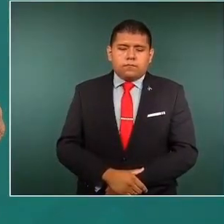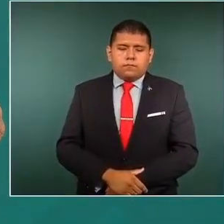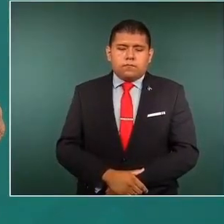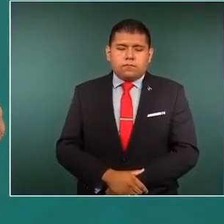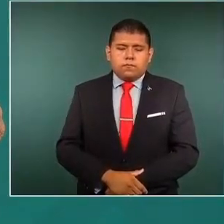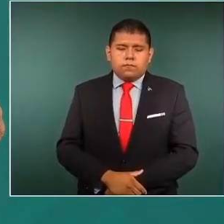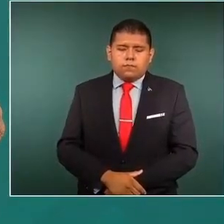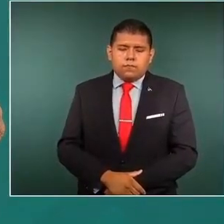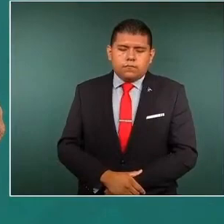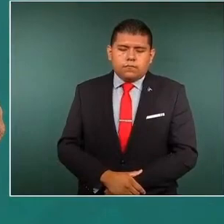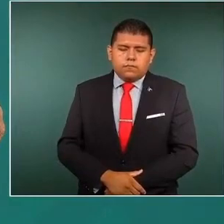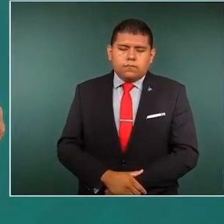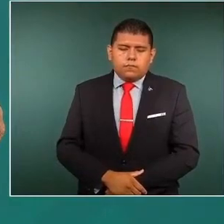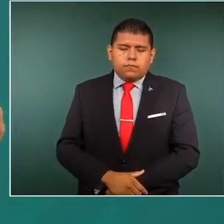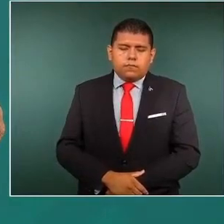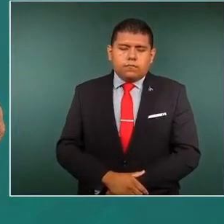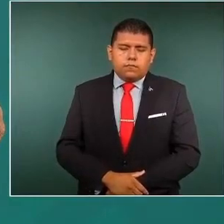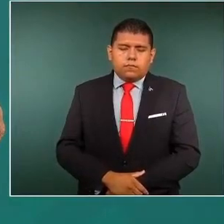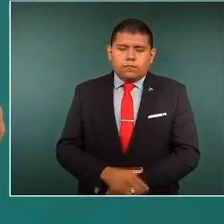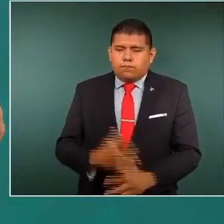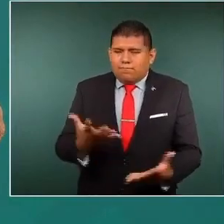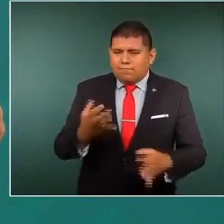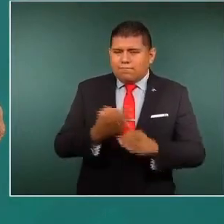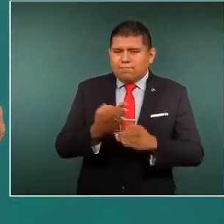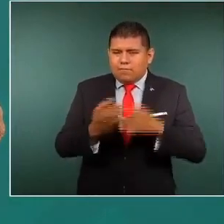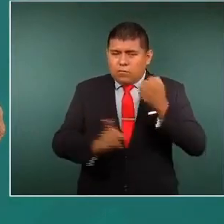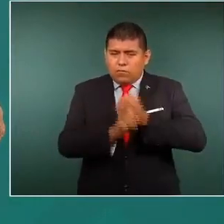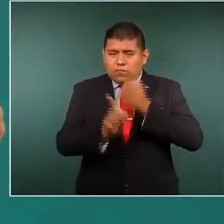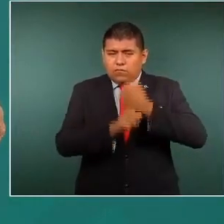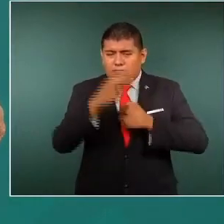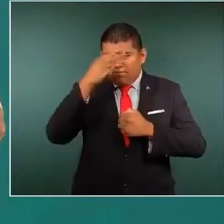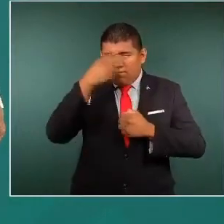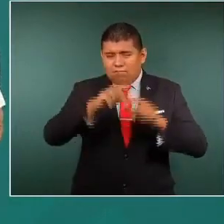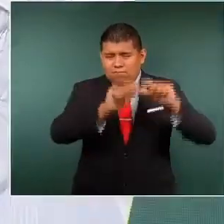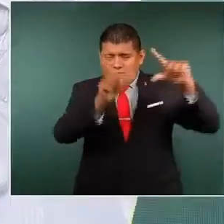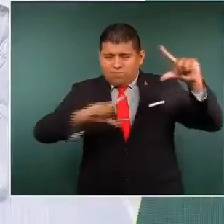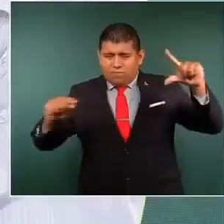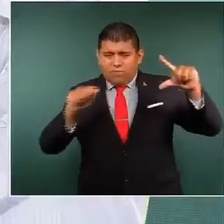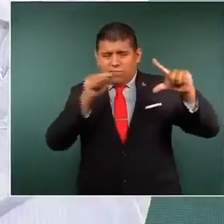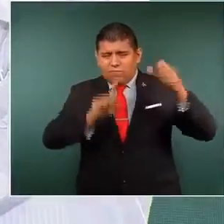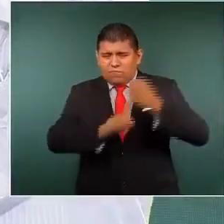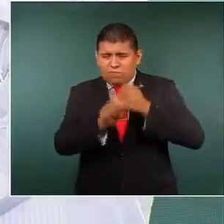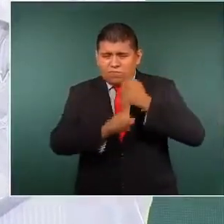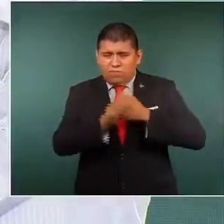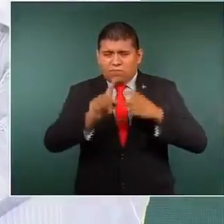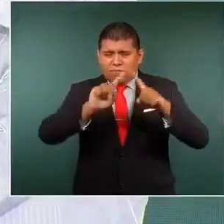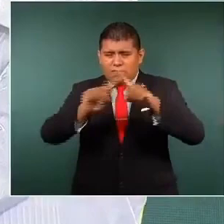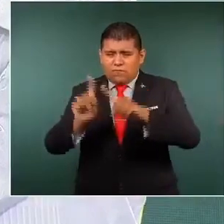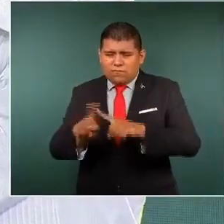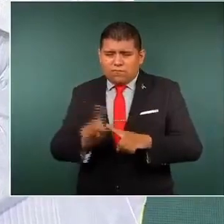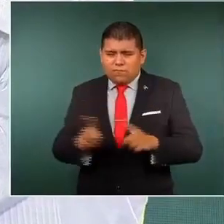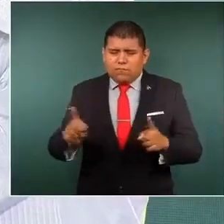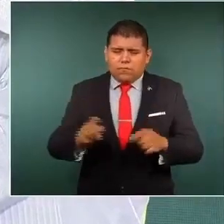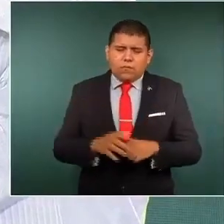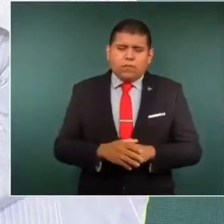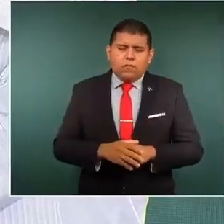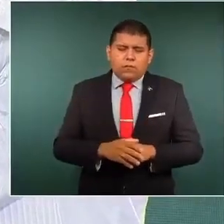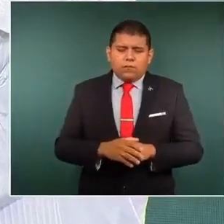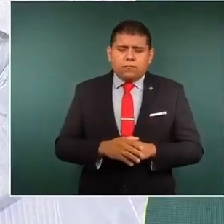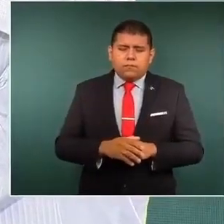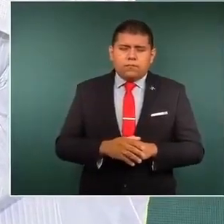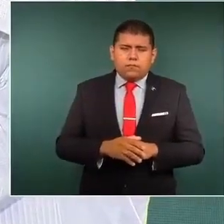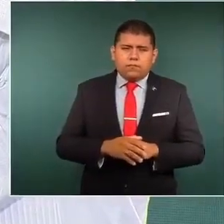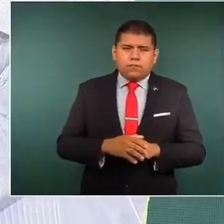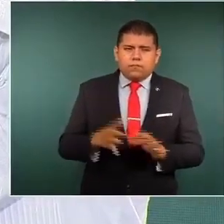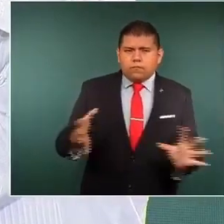todo esto que estamos padeciendo en México, lo comentaba, tiene mucho que